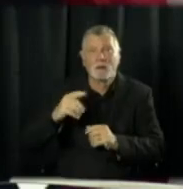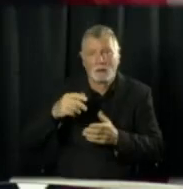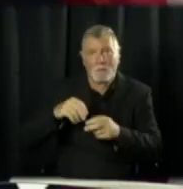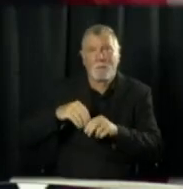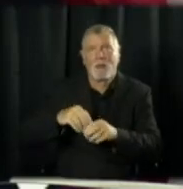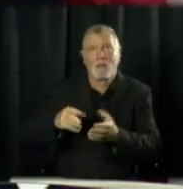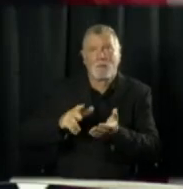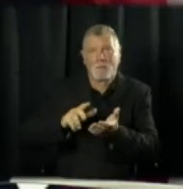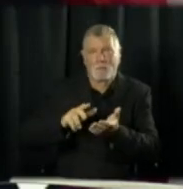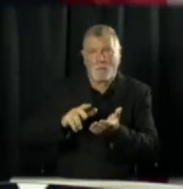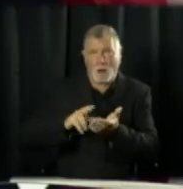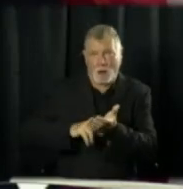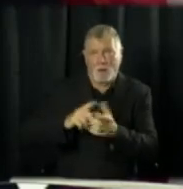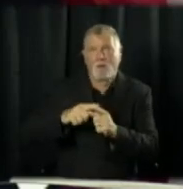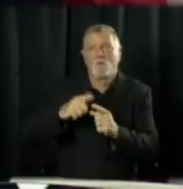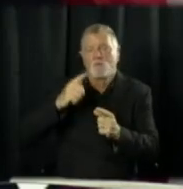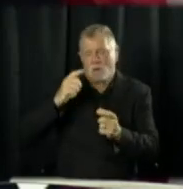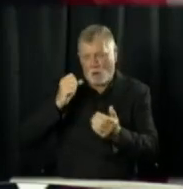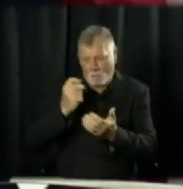fue